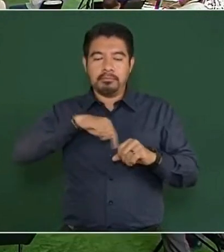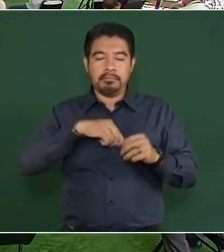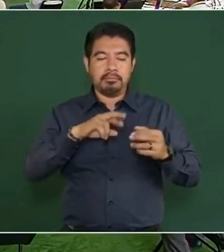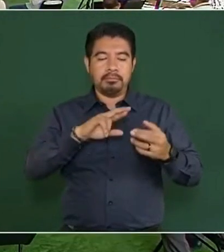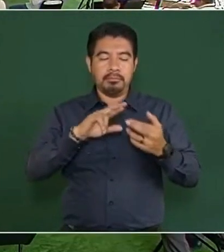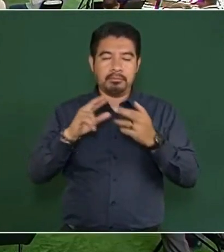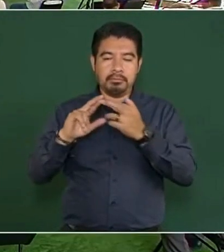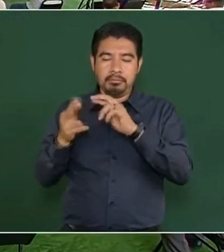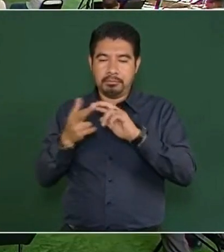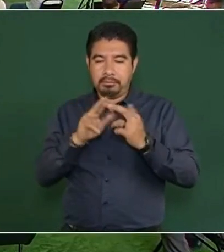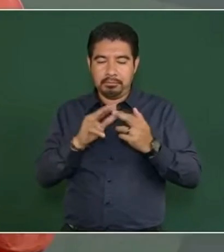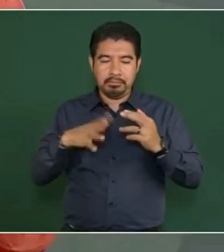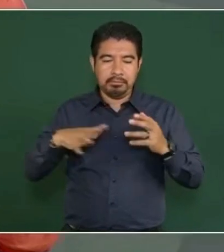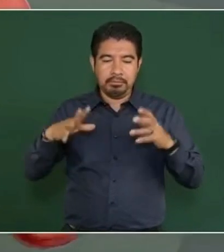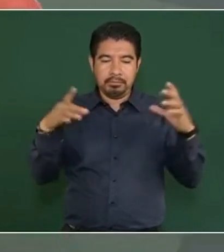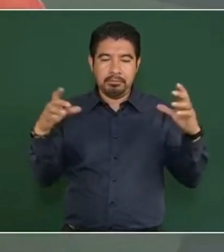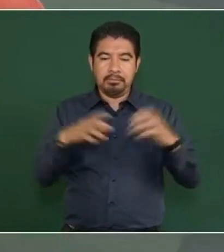al mismo tiempo